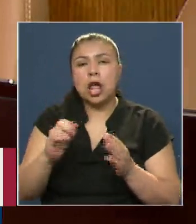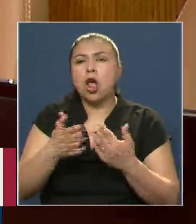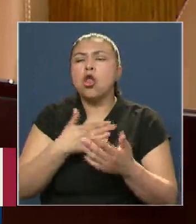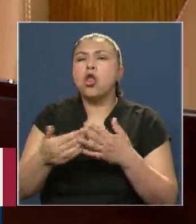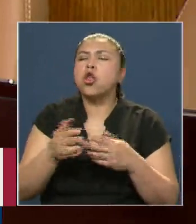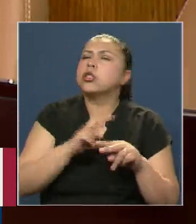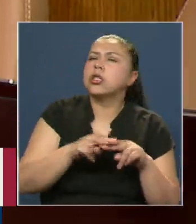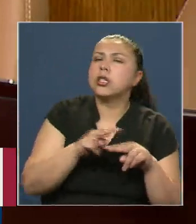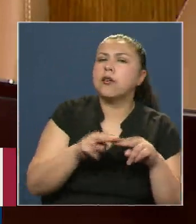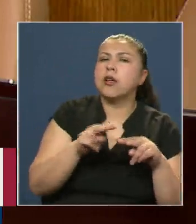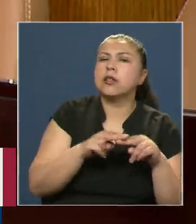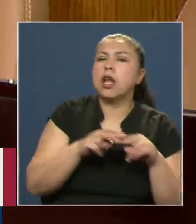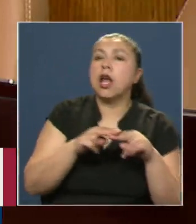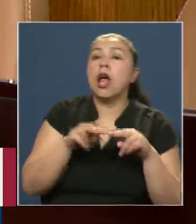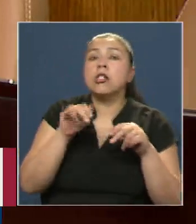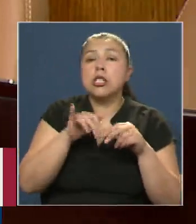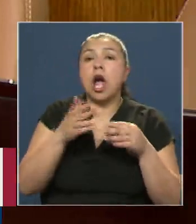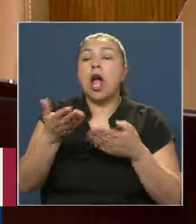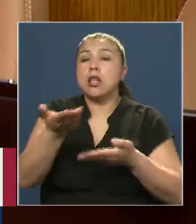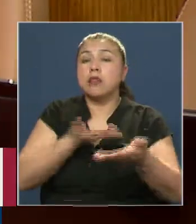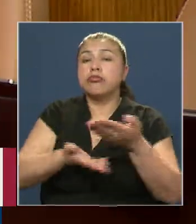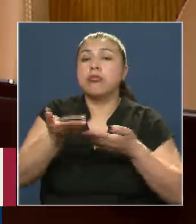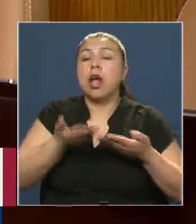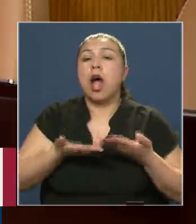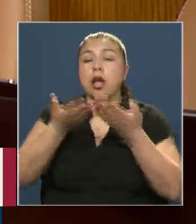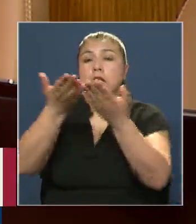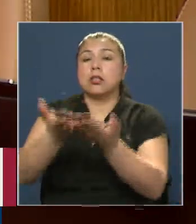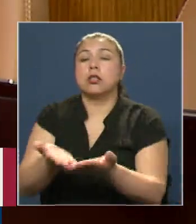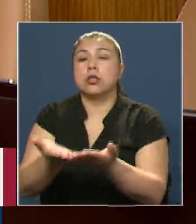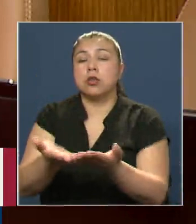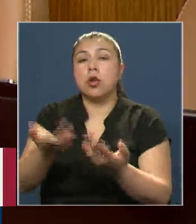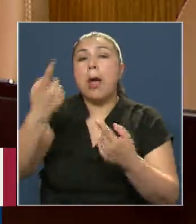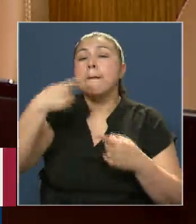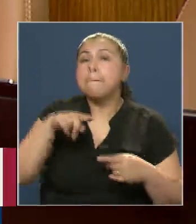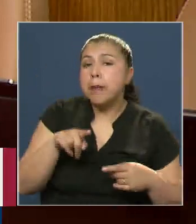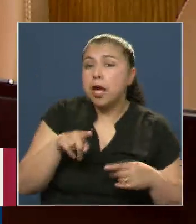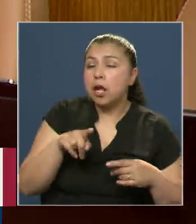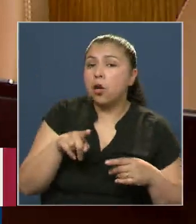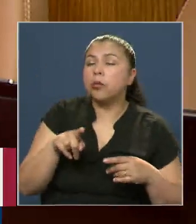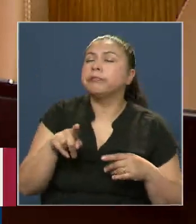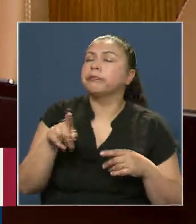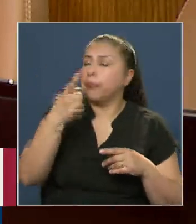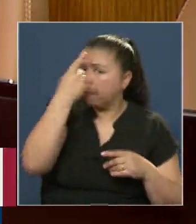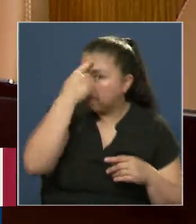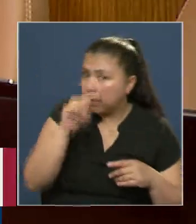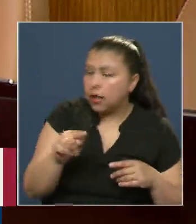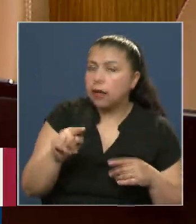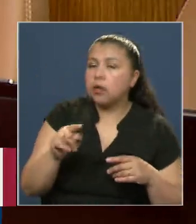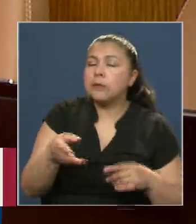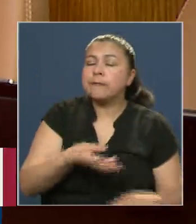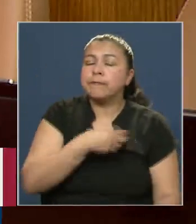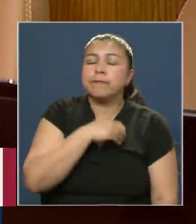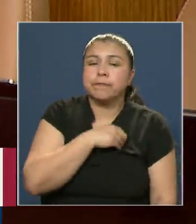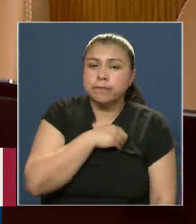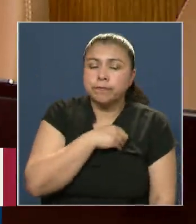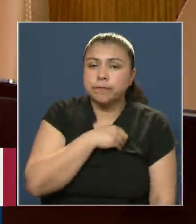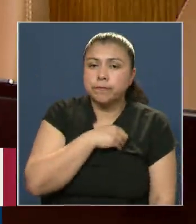estaban generando algunas atenciones para el Hospital San José. Sin embargo, señor presidente,